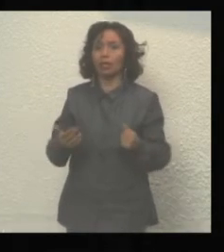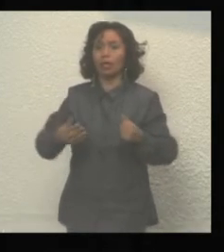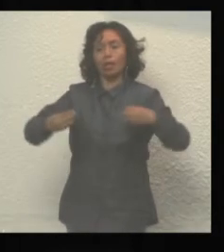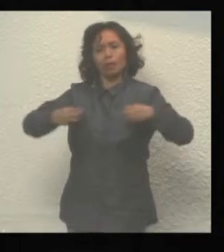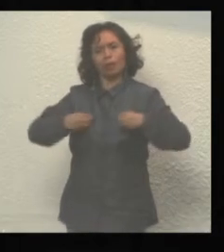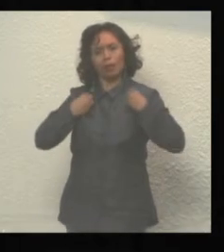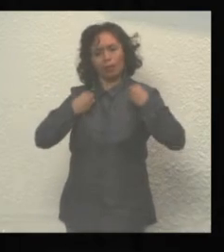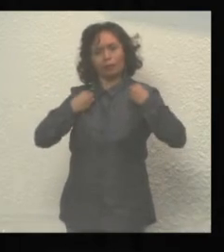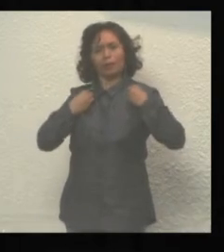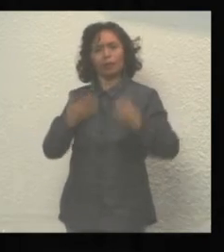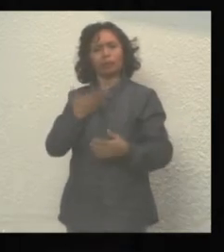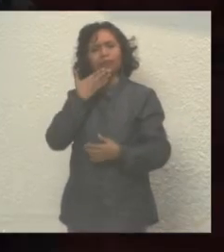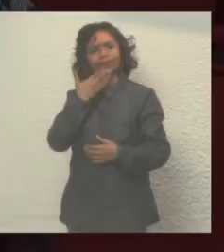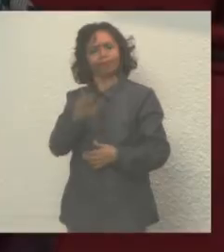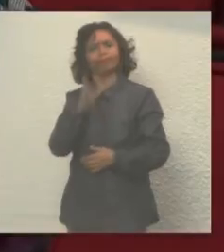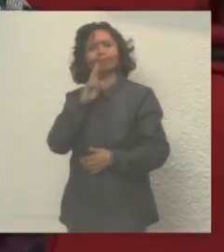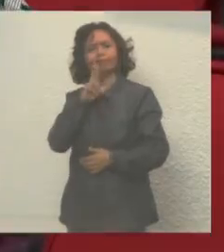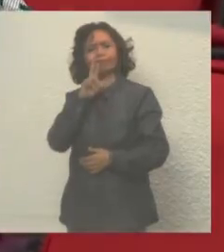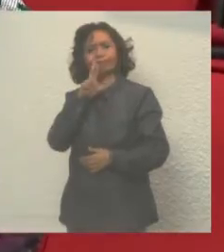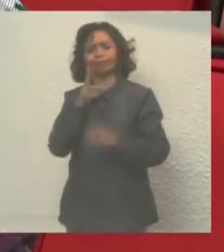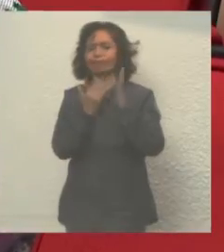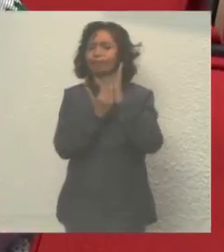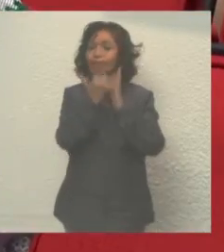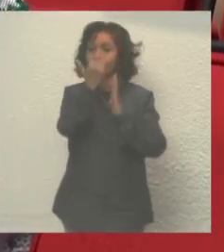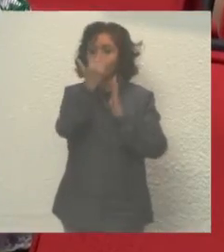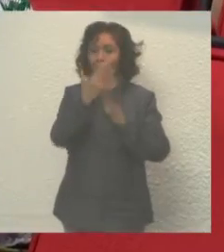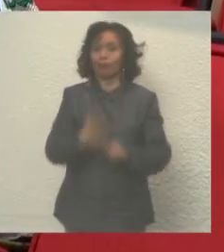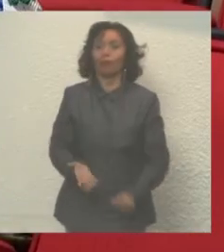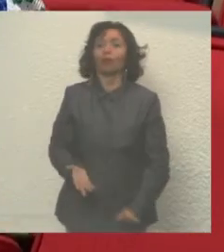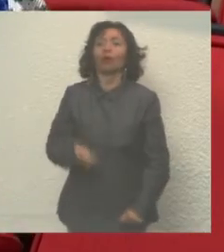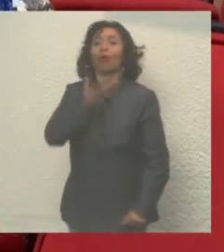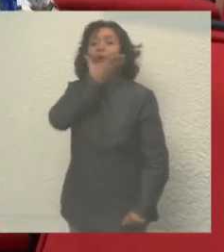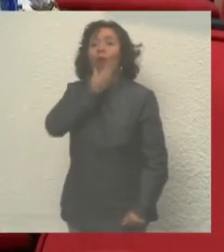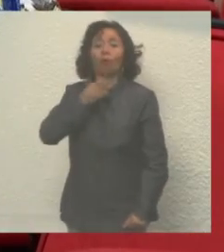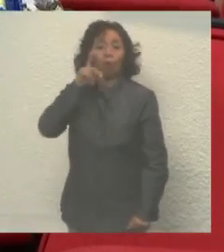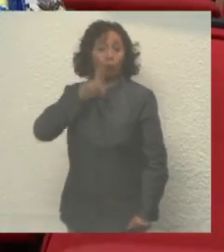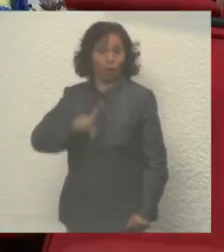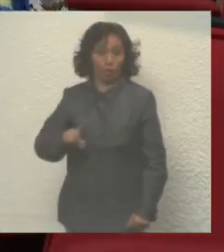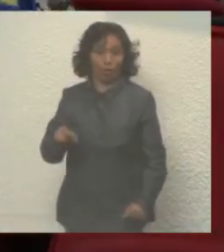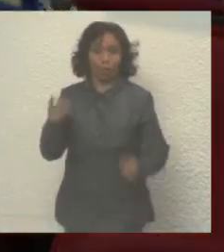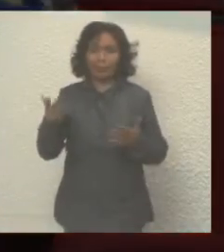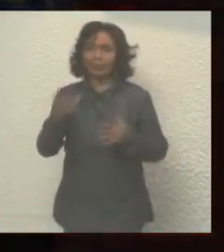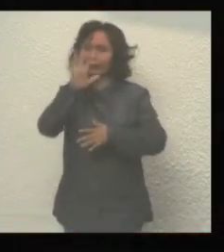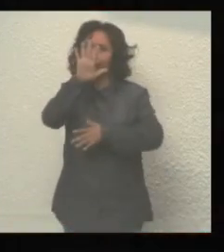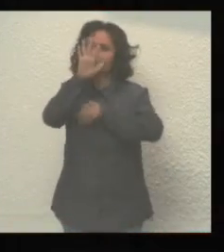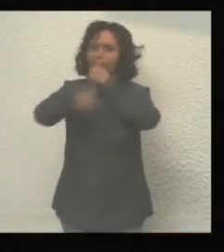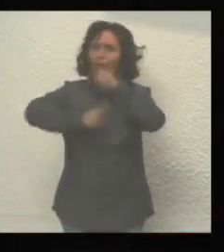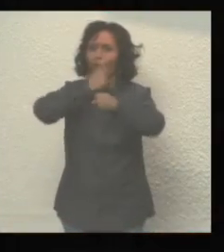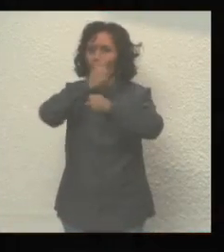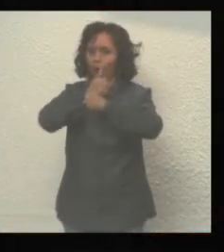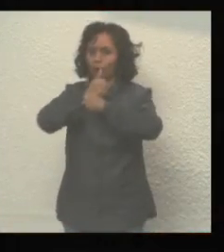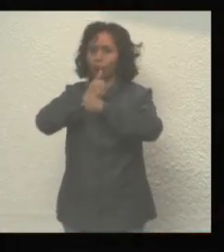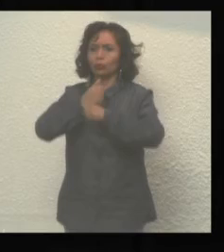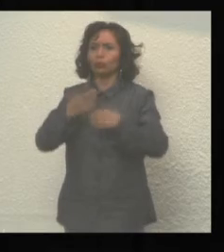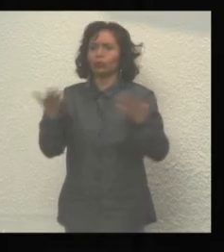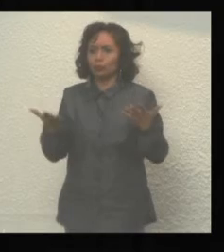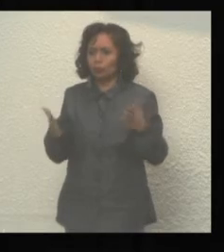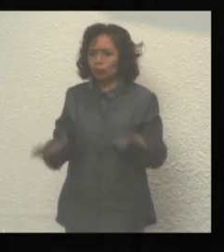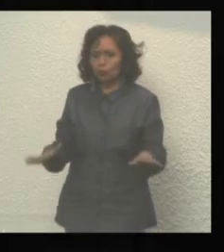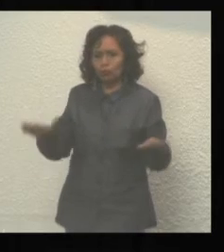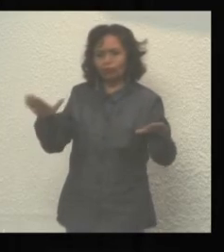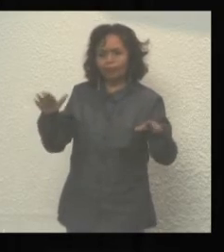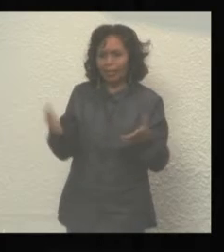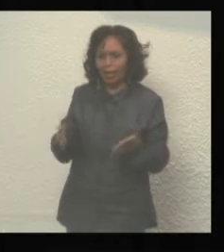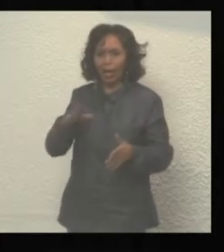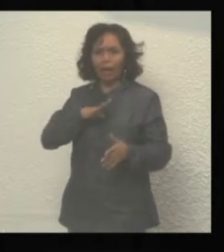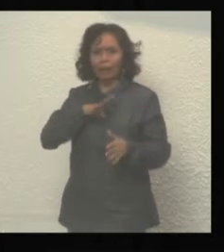y mejor calidad de vida. Señoras y señores, hace 5 años propusimos un cambio para impulsar